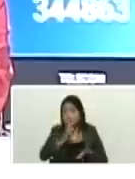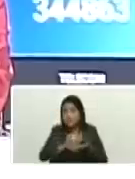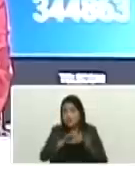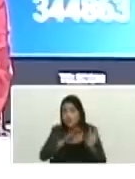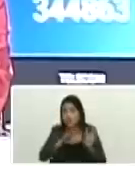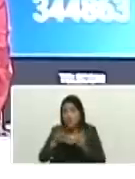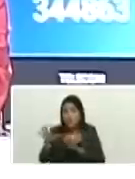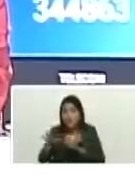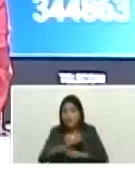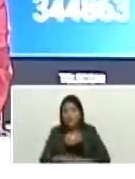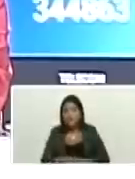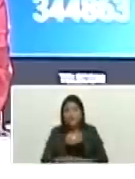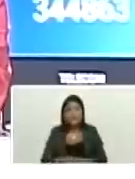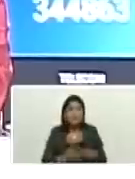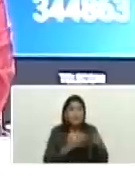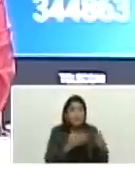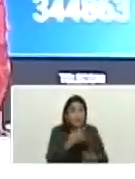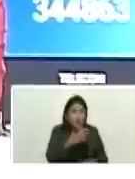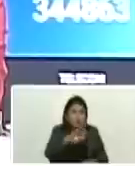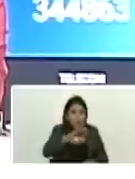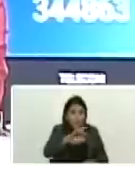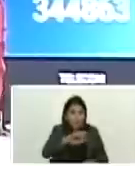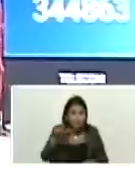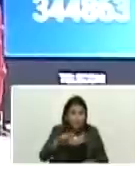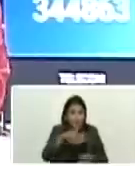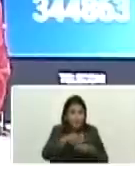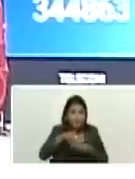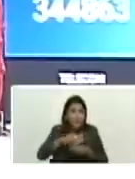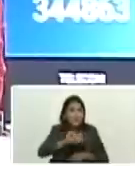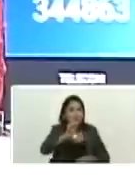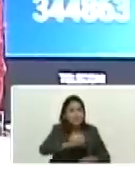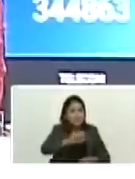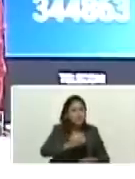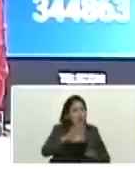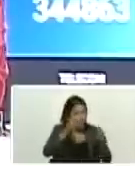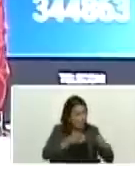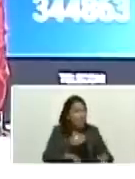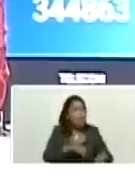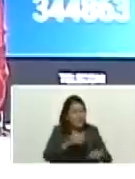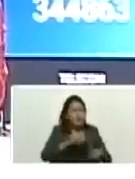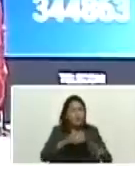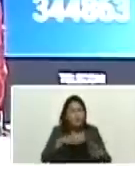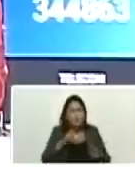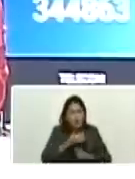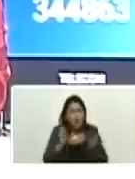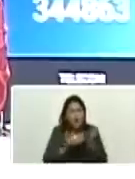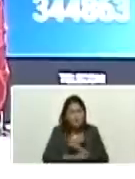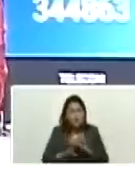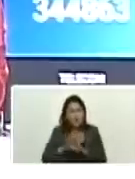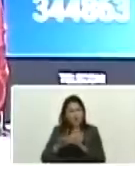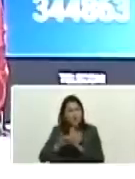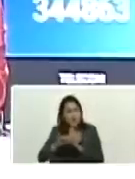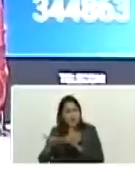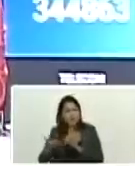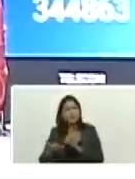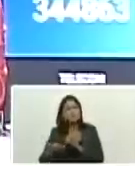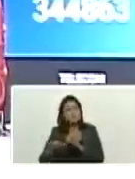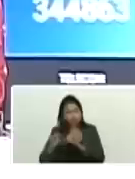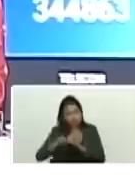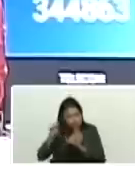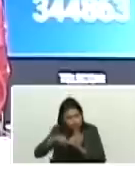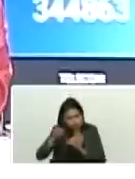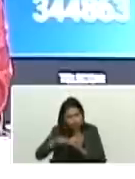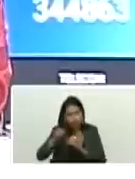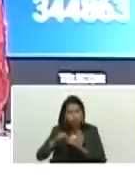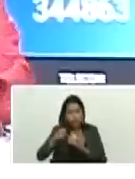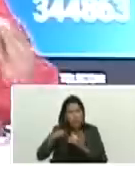el 72% del pueblo votó si estamos de acuerdo en ir a un proceso popular constituyente, ir a una Asamblea Nacional